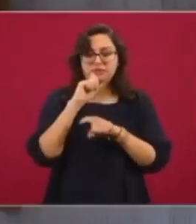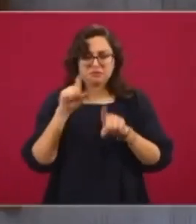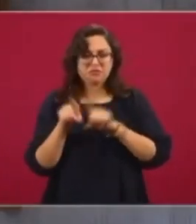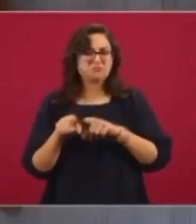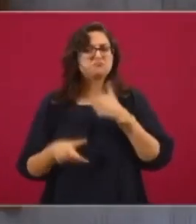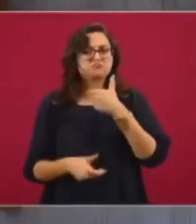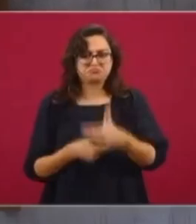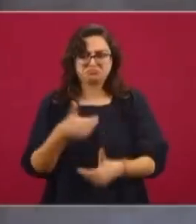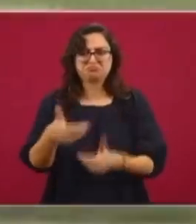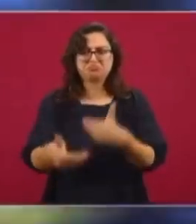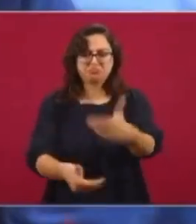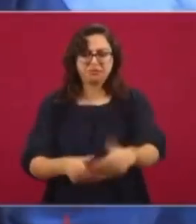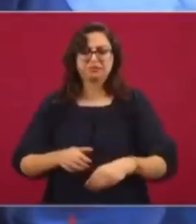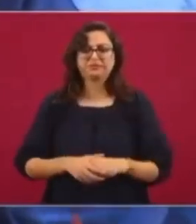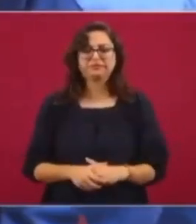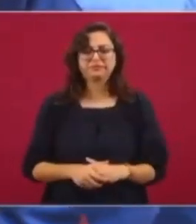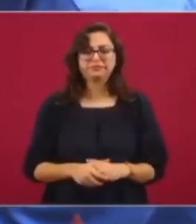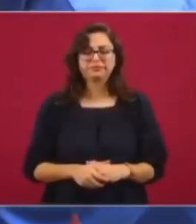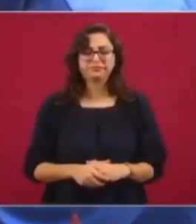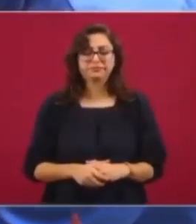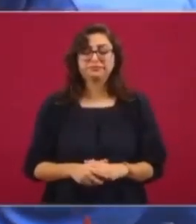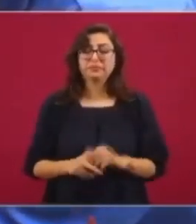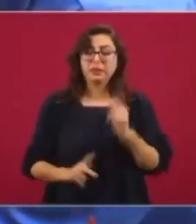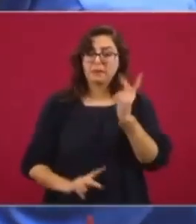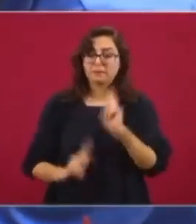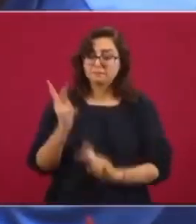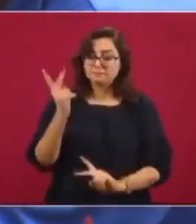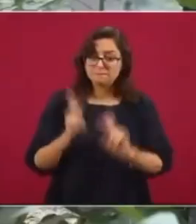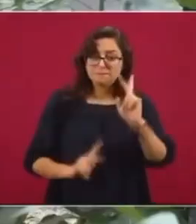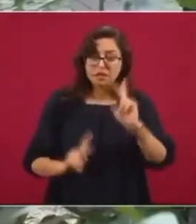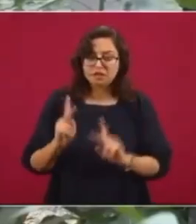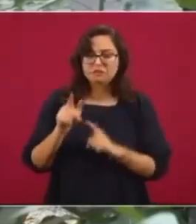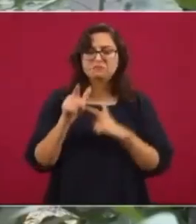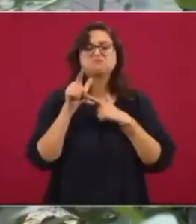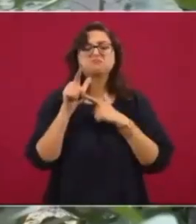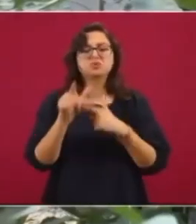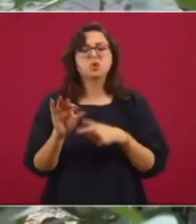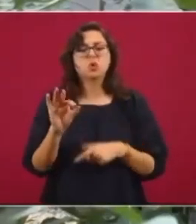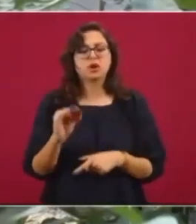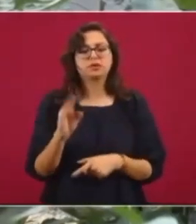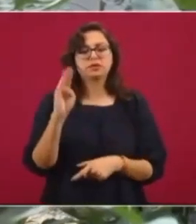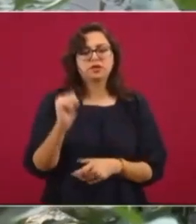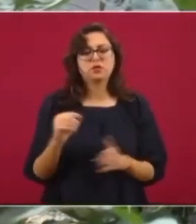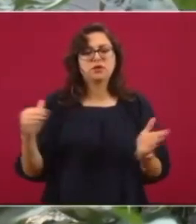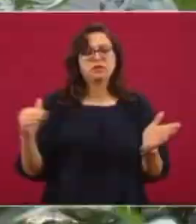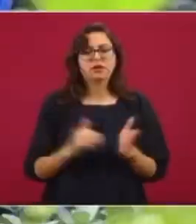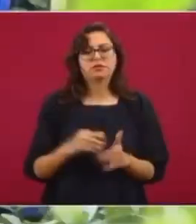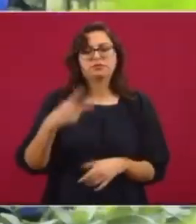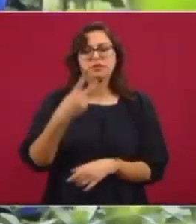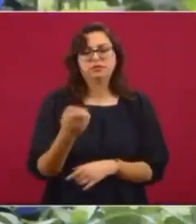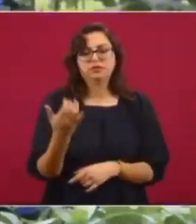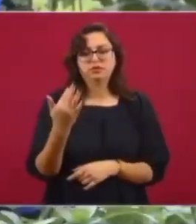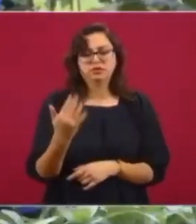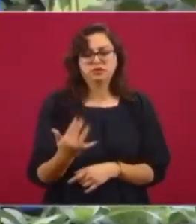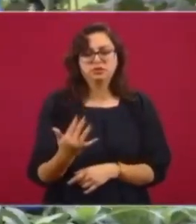levantamiento técnico del área. En materia de sustentabilidad, continúa el desarrollo de 49.250 plantas de ornato y